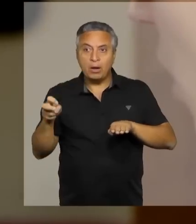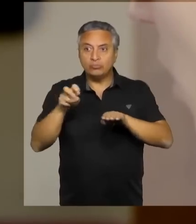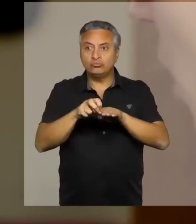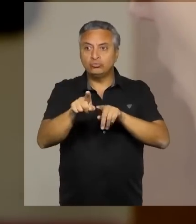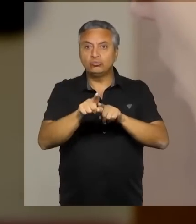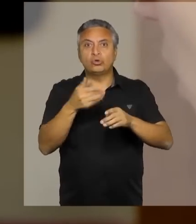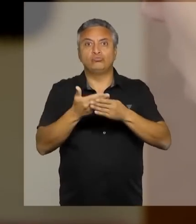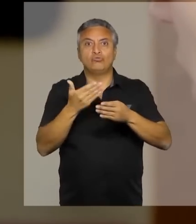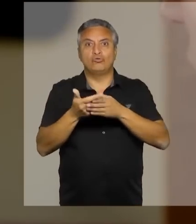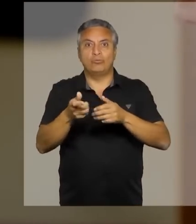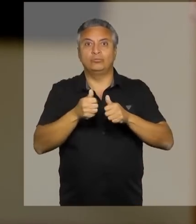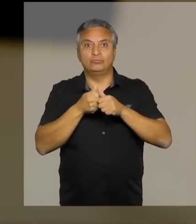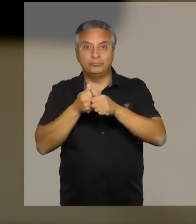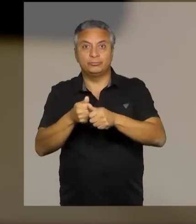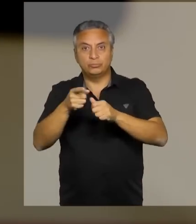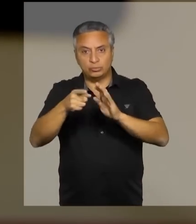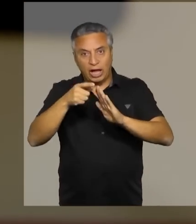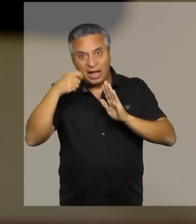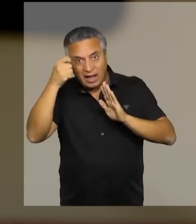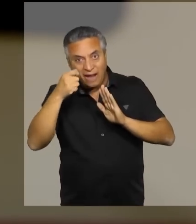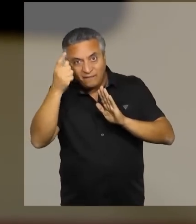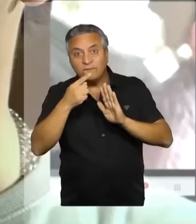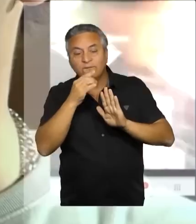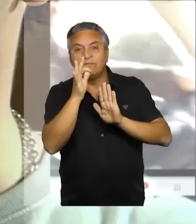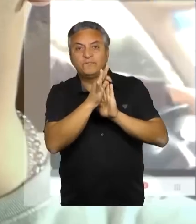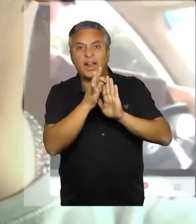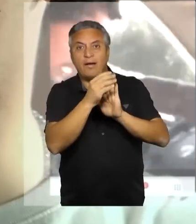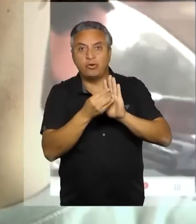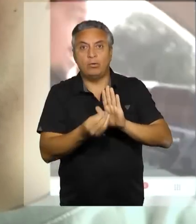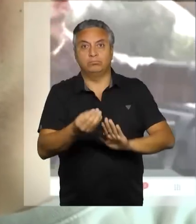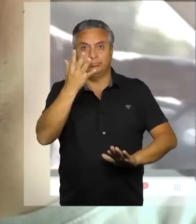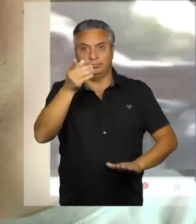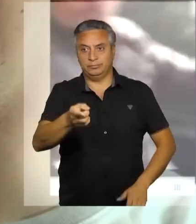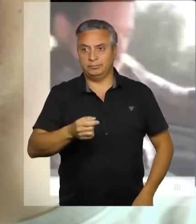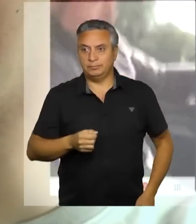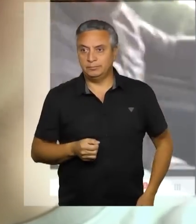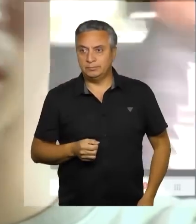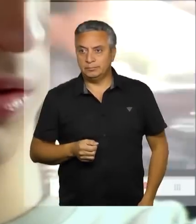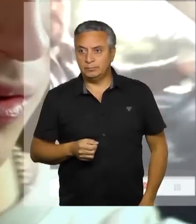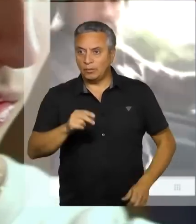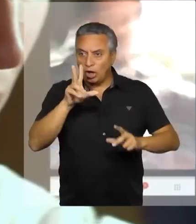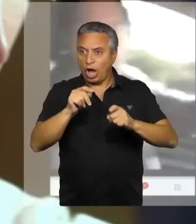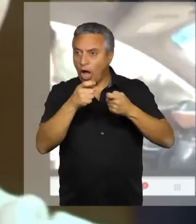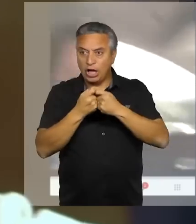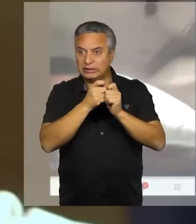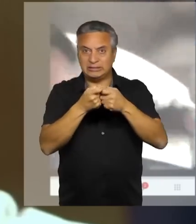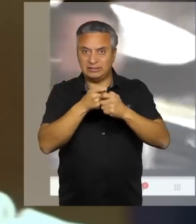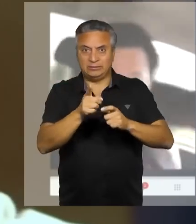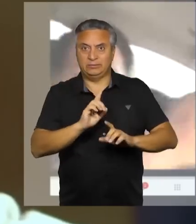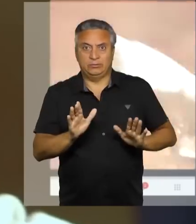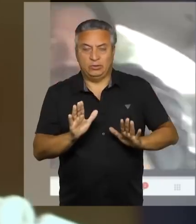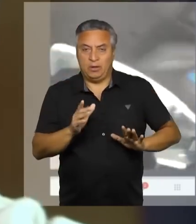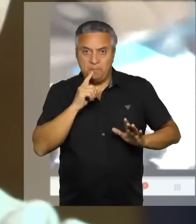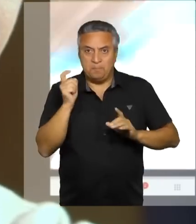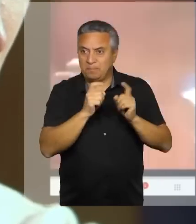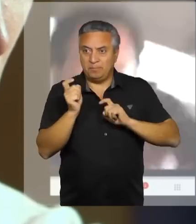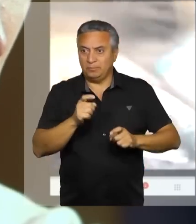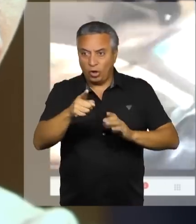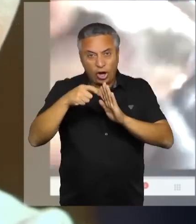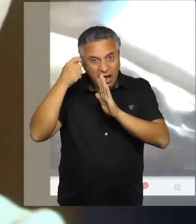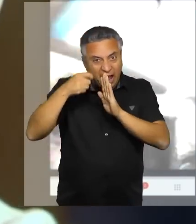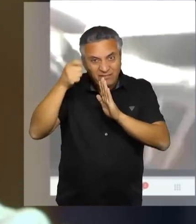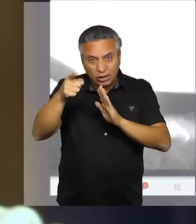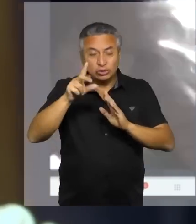de ella. La maite lo grabó para poder funárselo en Facebook. Para de grabar inmediatamente, ¿ya? ¡No! ¡No estoy grabando! ¡Que te recomiendo que no hay nada! ¡No estoy grabando!